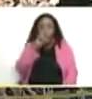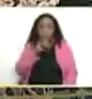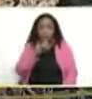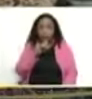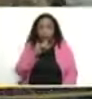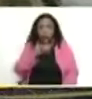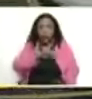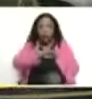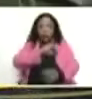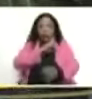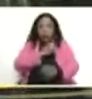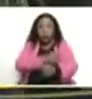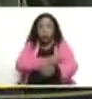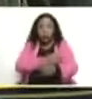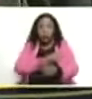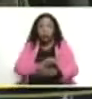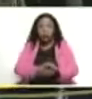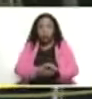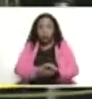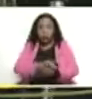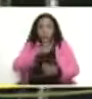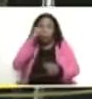totalmente de trabajo,